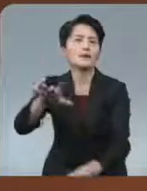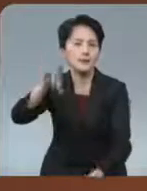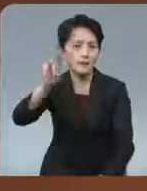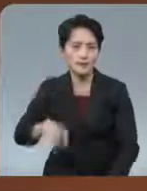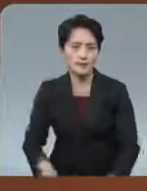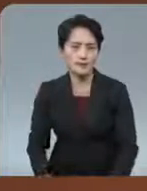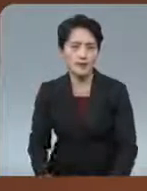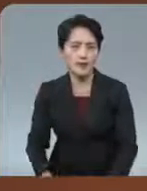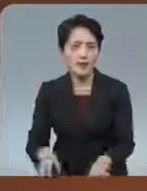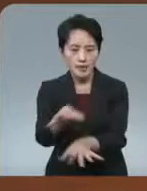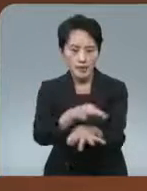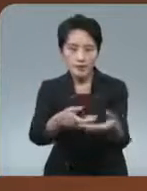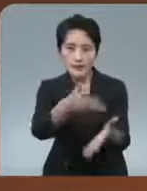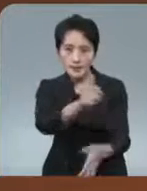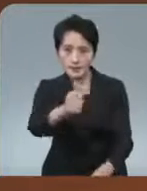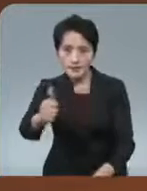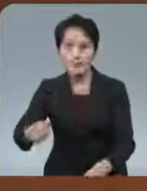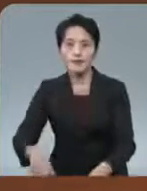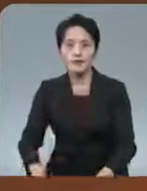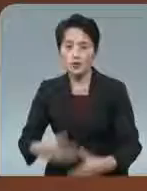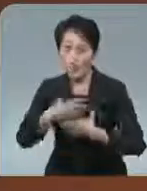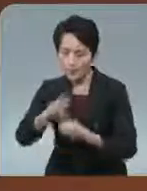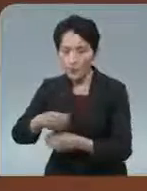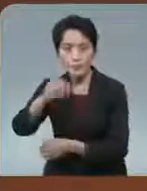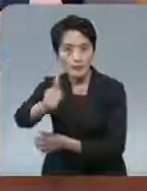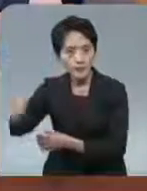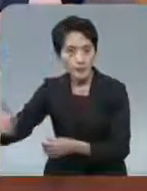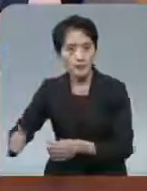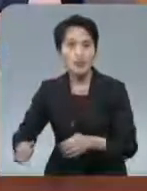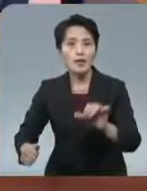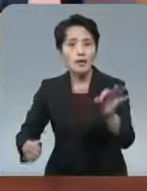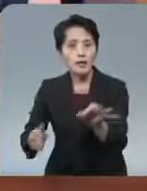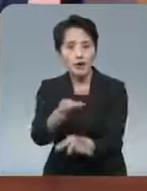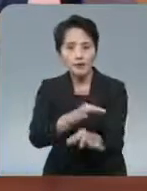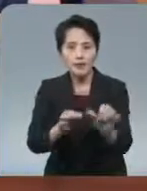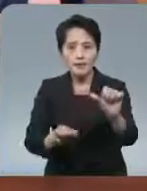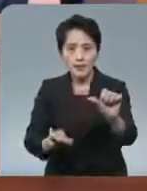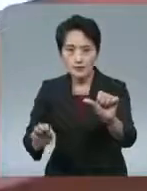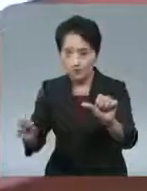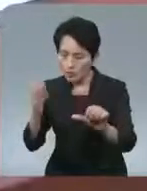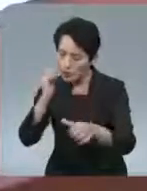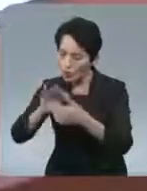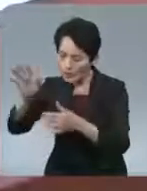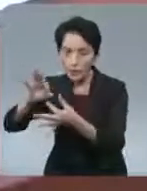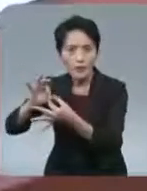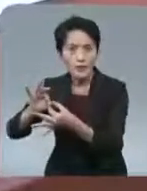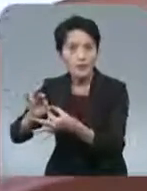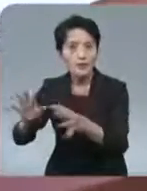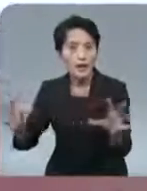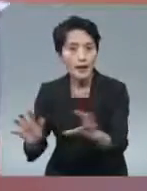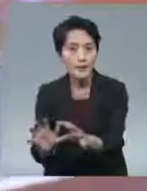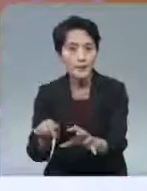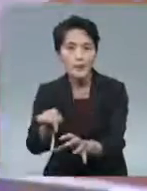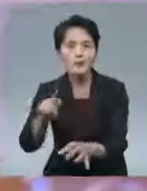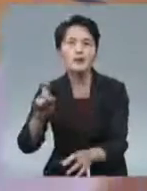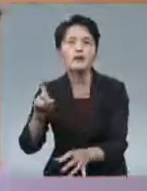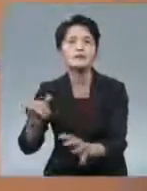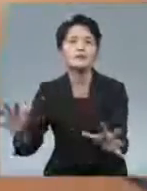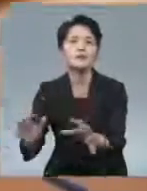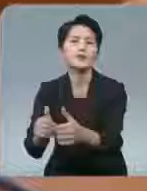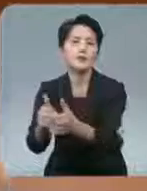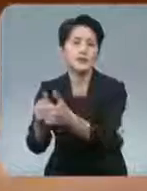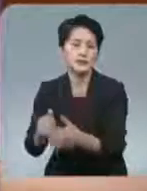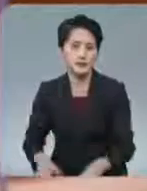incluyendo el primer ministro de economía un gang y titulares de ministerios relacionados la oficina de seguro nacional de presidencia y el